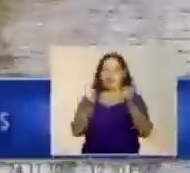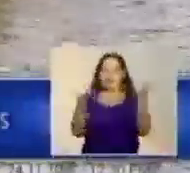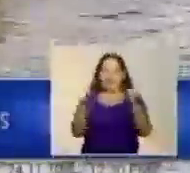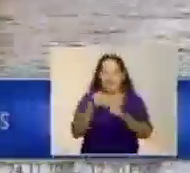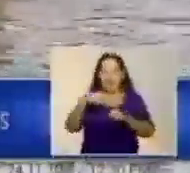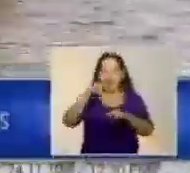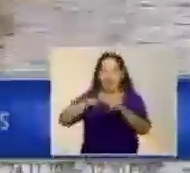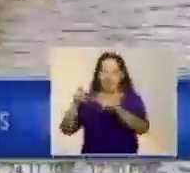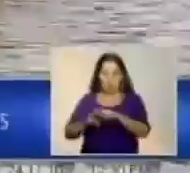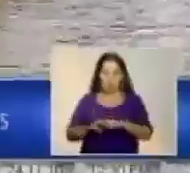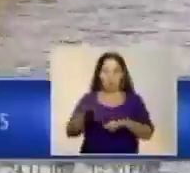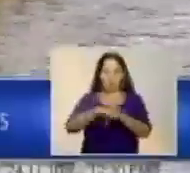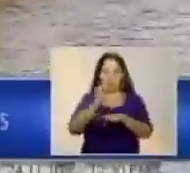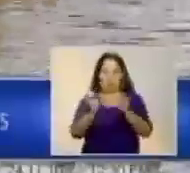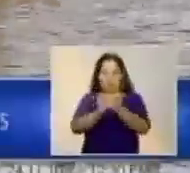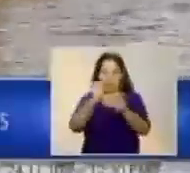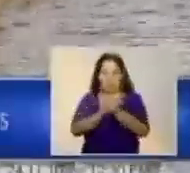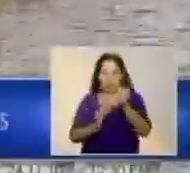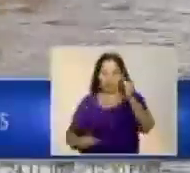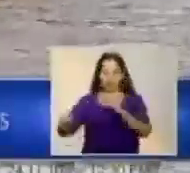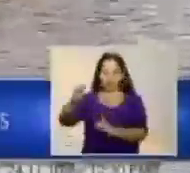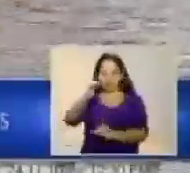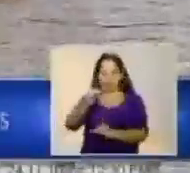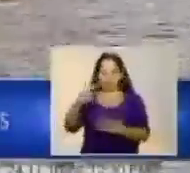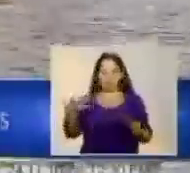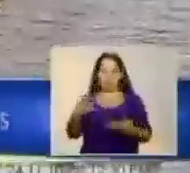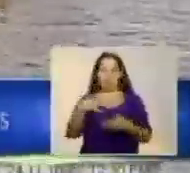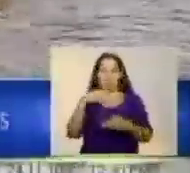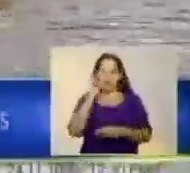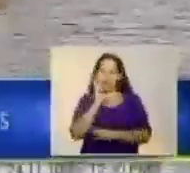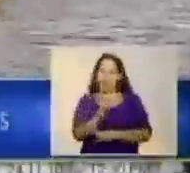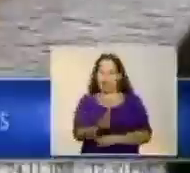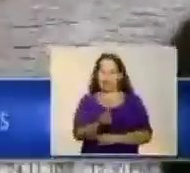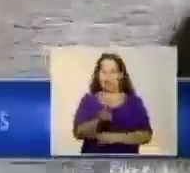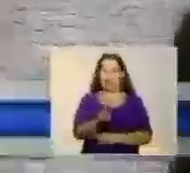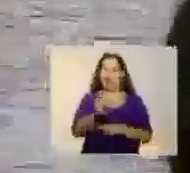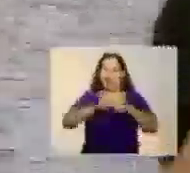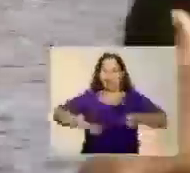muebles, porque las han subido en ladrillo. Vamos a seguir recorriendo entonces